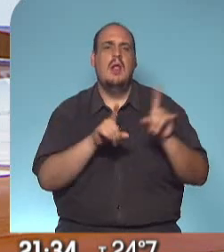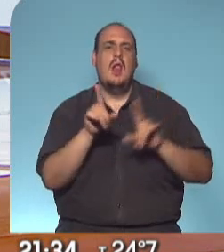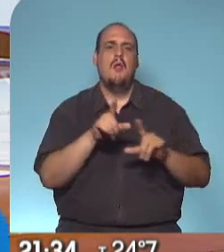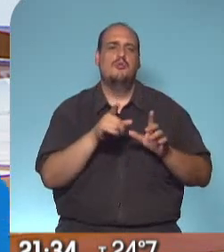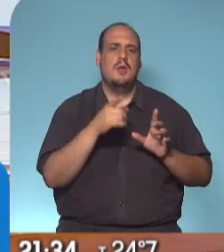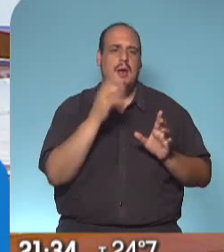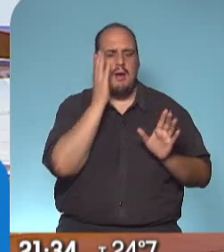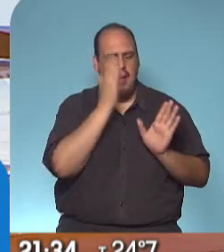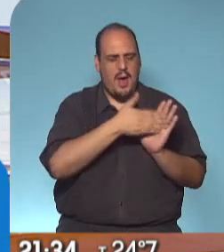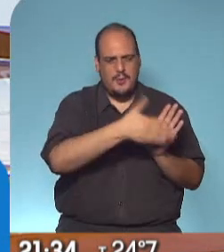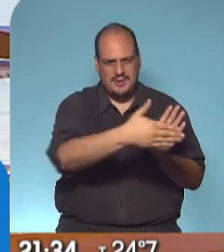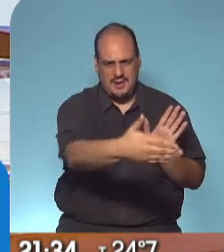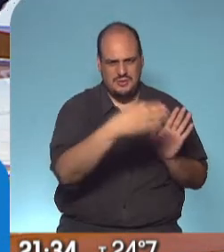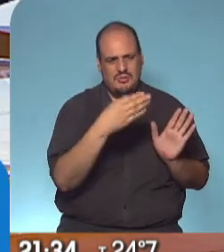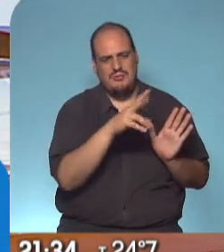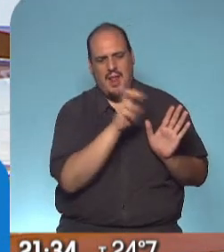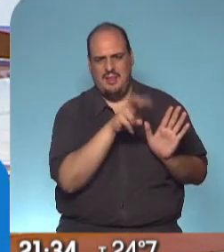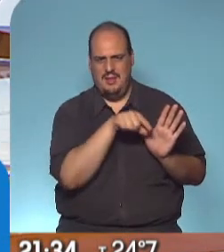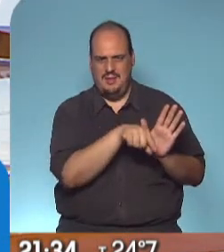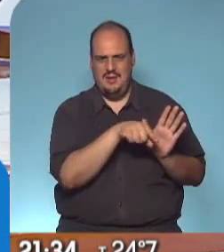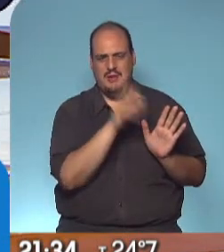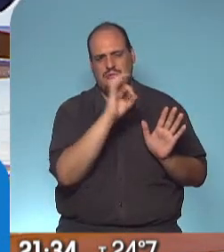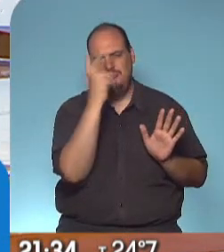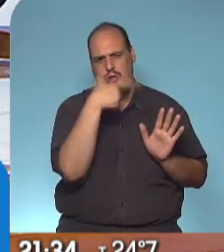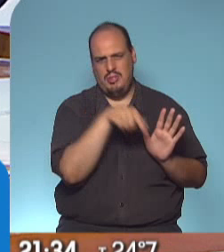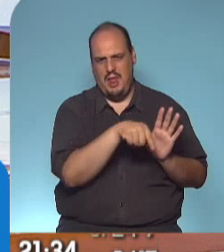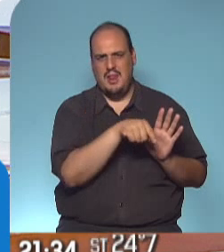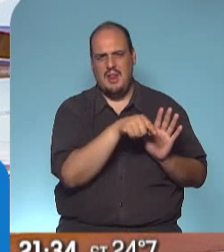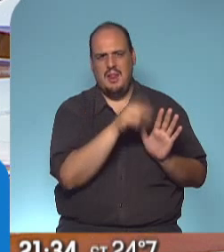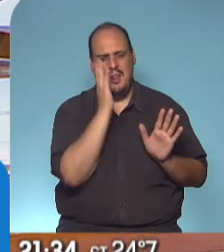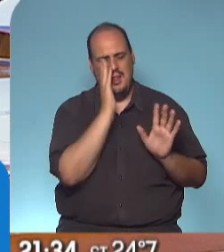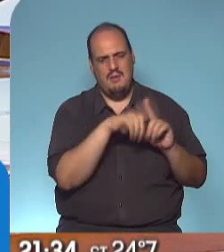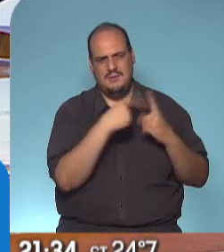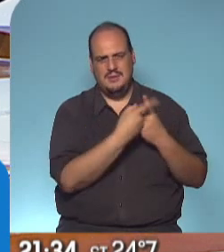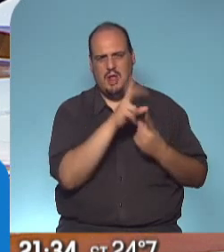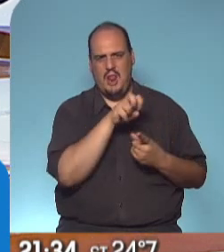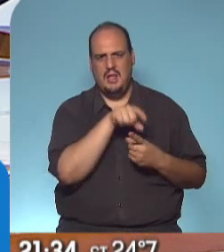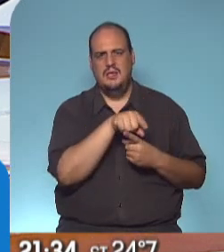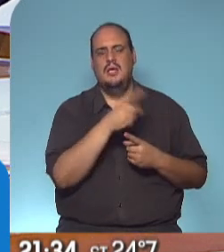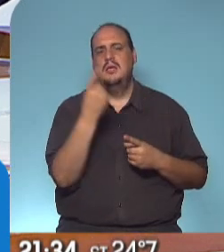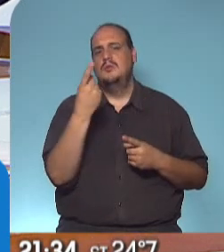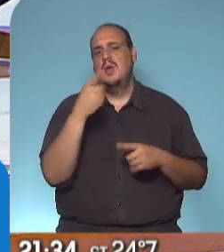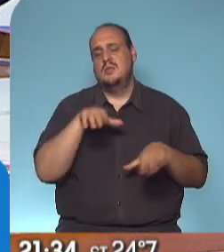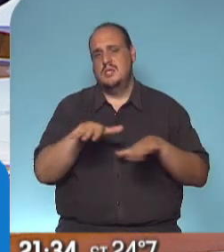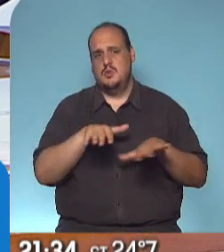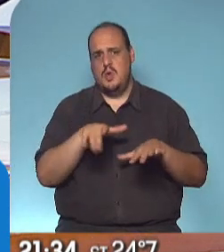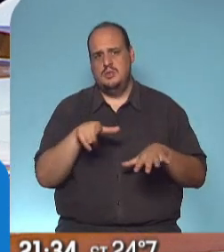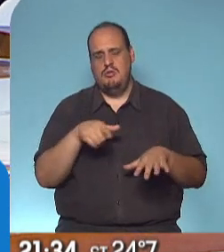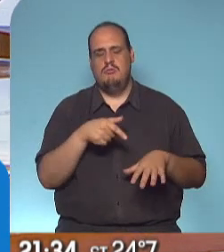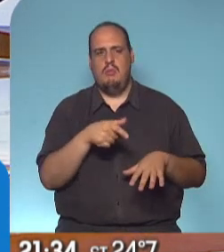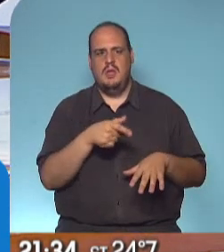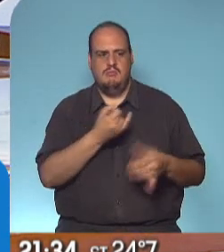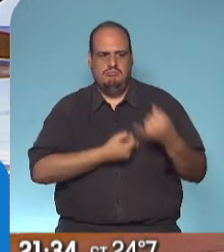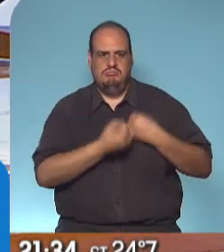algunas habitaciones en algunos hoteles, y ha transcurrido un episodio que me había llegado a mí